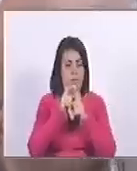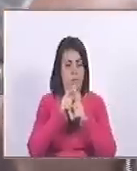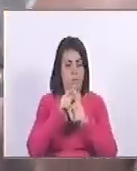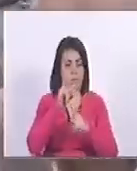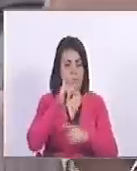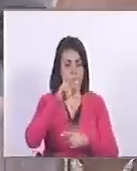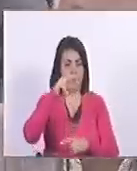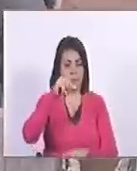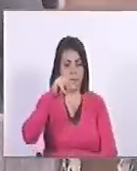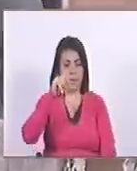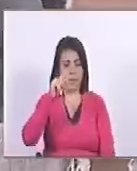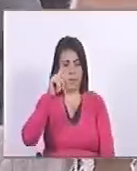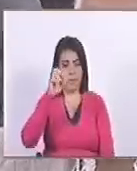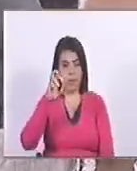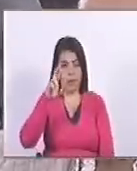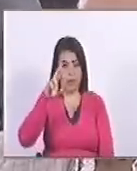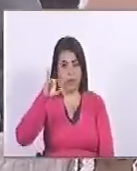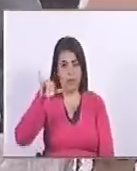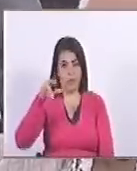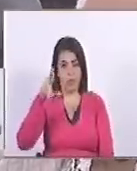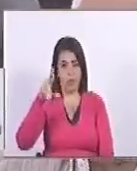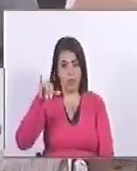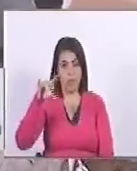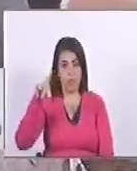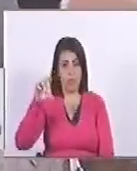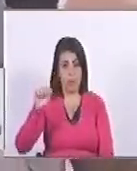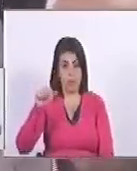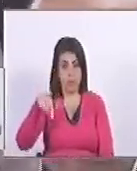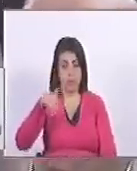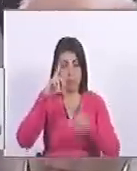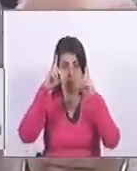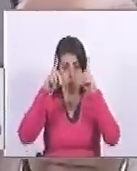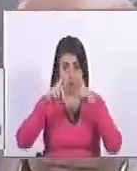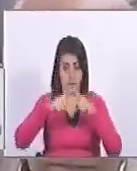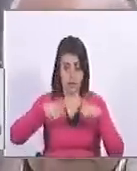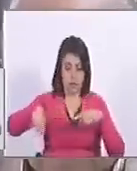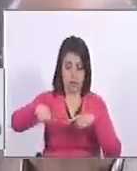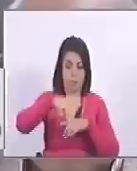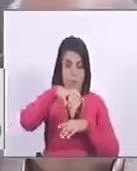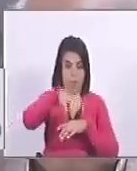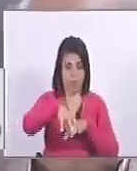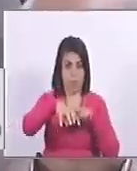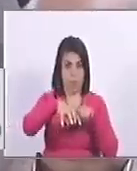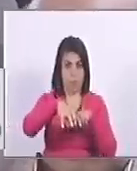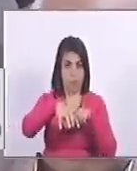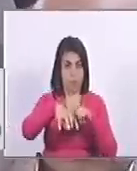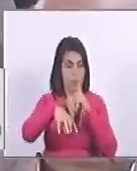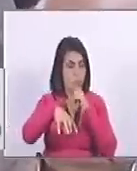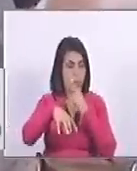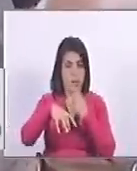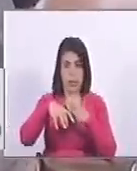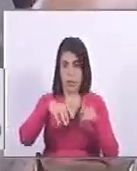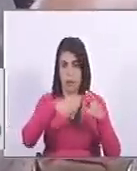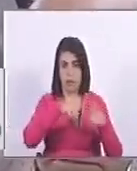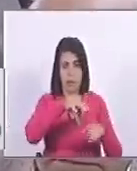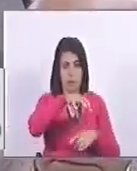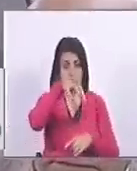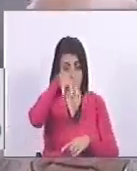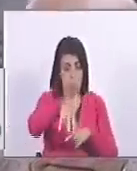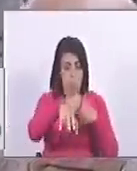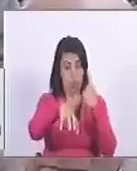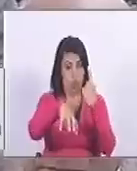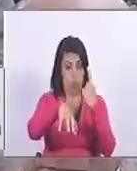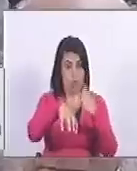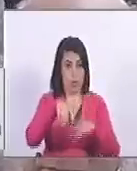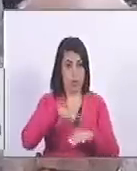interjurisdiccional que está mal utilizada allí. La jurisdicción es una sola y es la potestad de juzgar del Estado, con lo cual aquí no hay distintas jurisdicciones, hay una sola jurisdicción